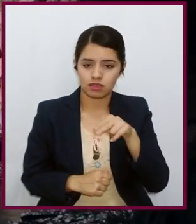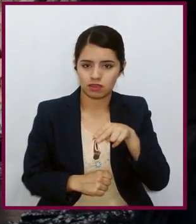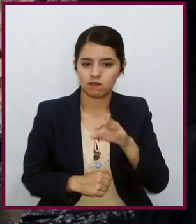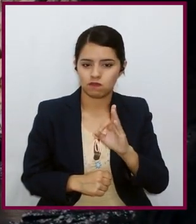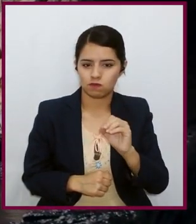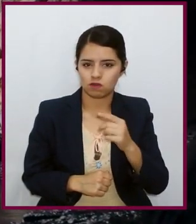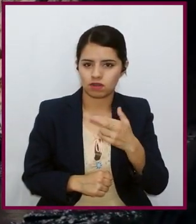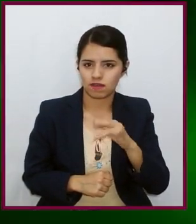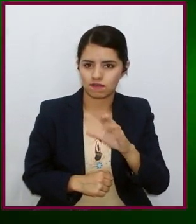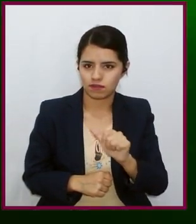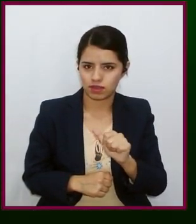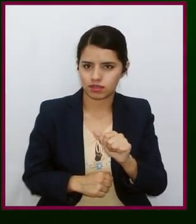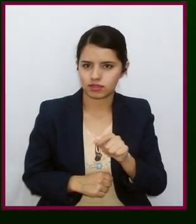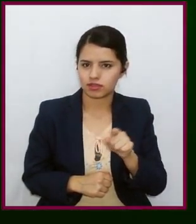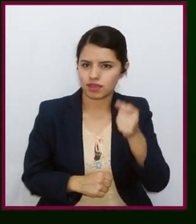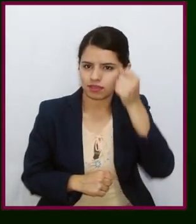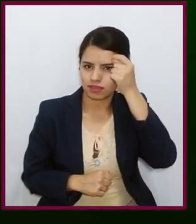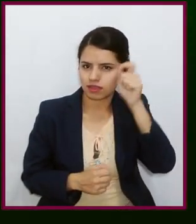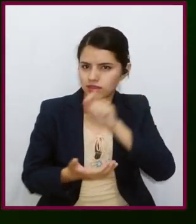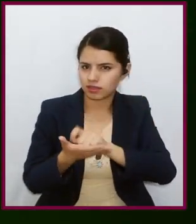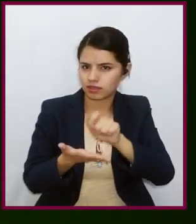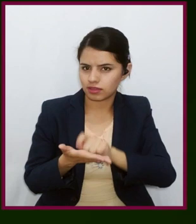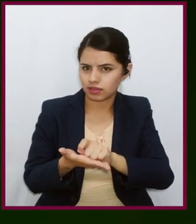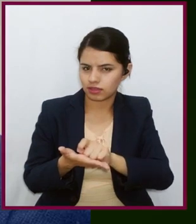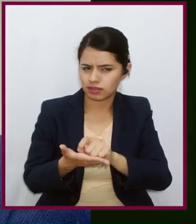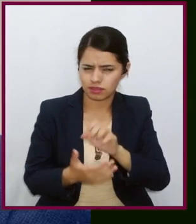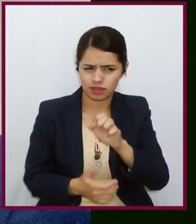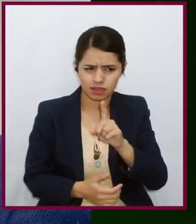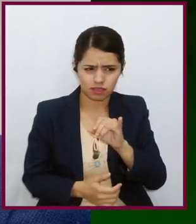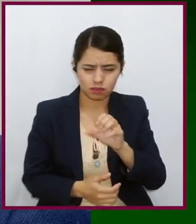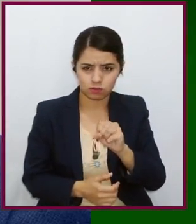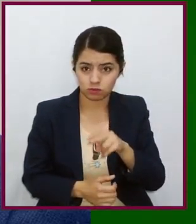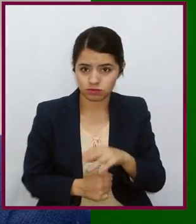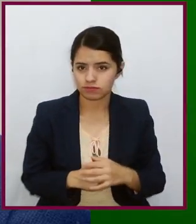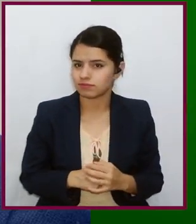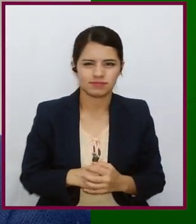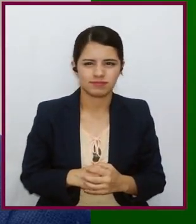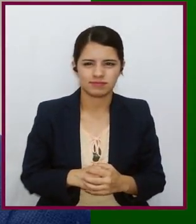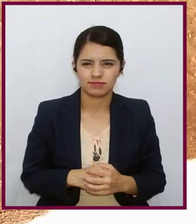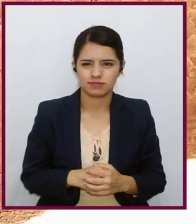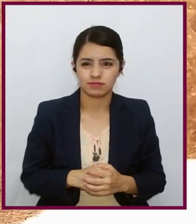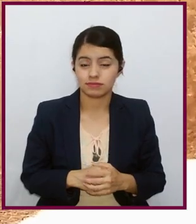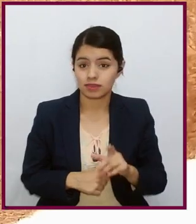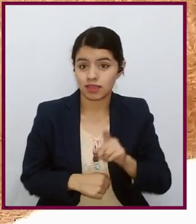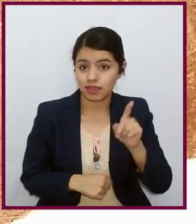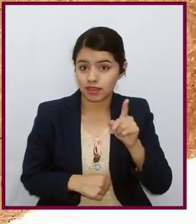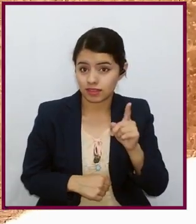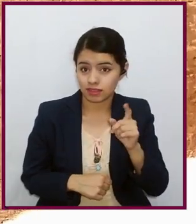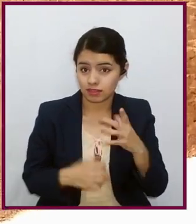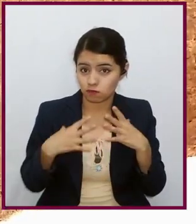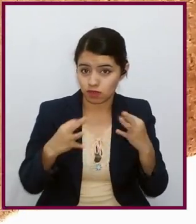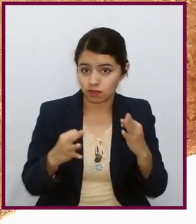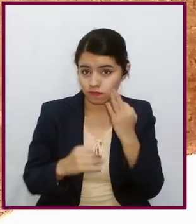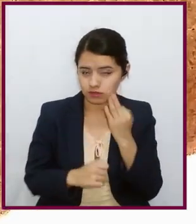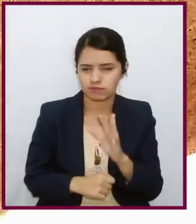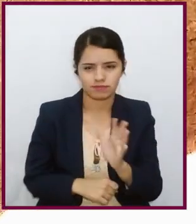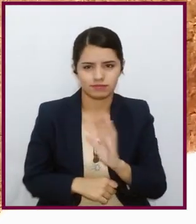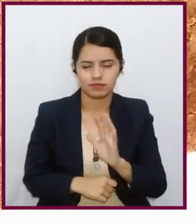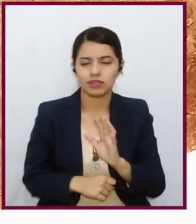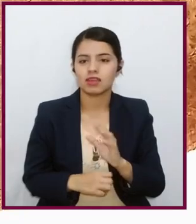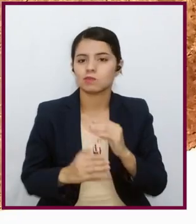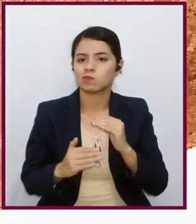en lo principal en sus vidas. El celular nos va a facilitar la comunicación en el mundo digital, pero